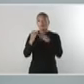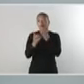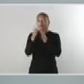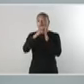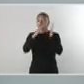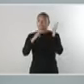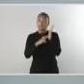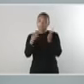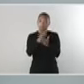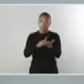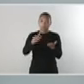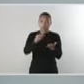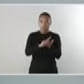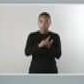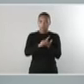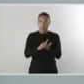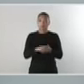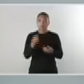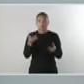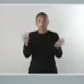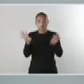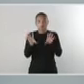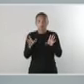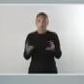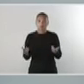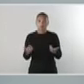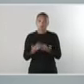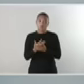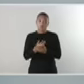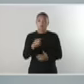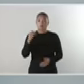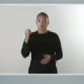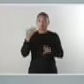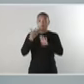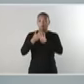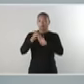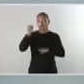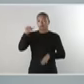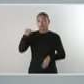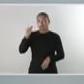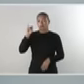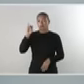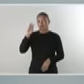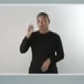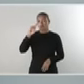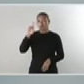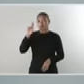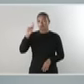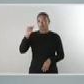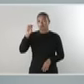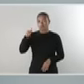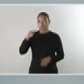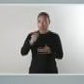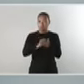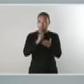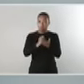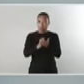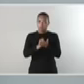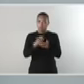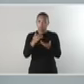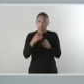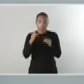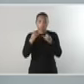la fiscalía anticorrupción de Tamaulipas una identidad una entidad Perdón administrativa que será independiente del poder